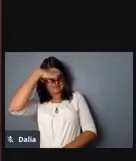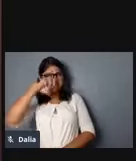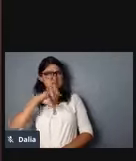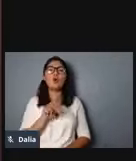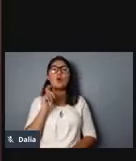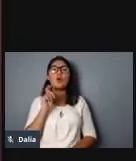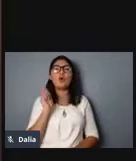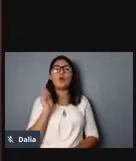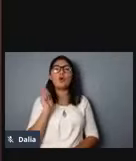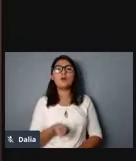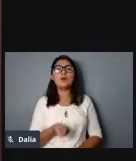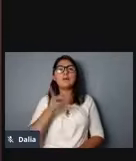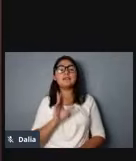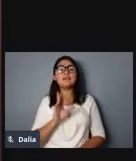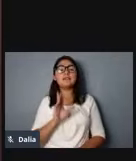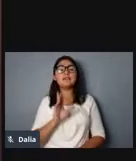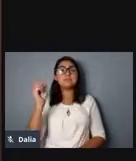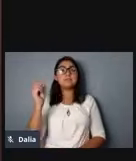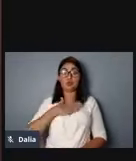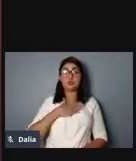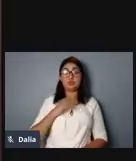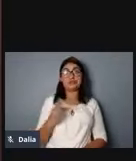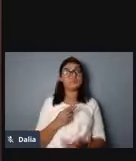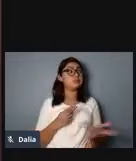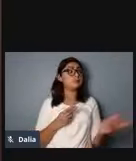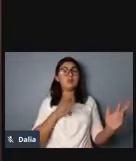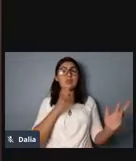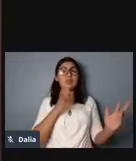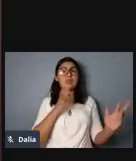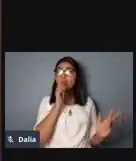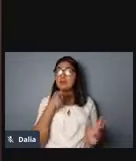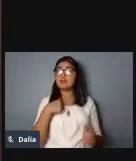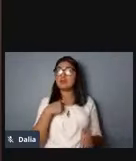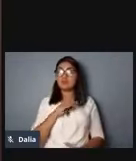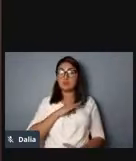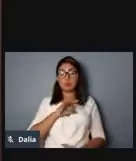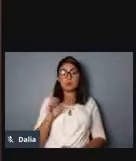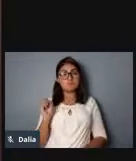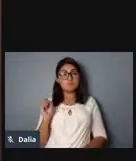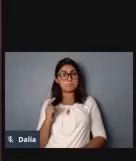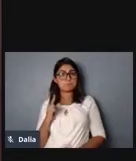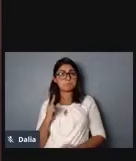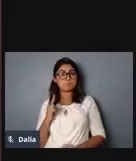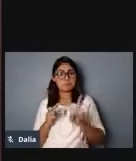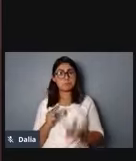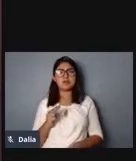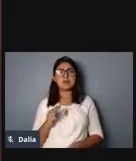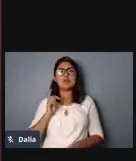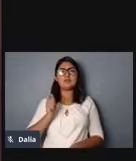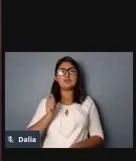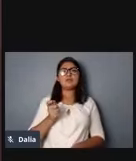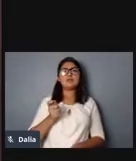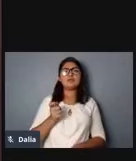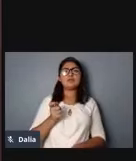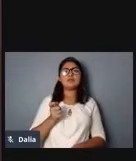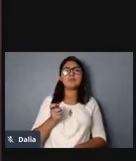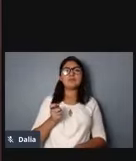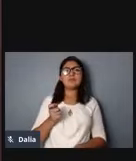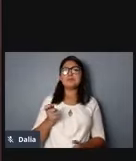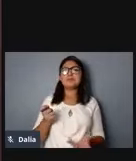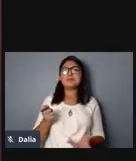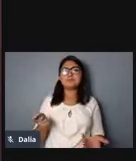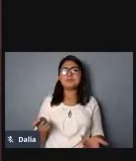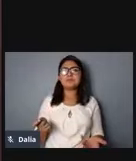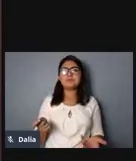mío es, o yo tengo este privilegio derivado de que muchos otros no lo